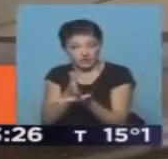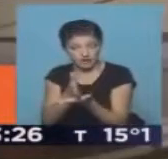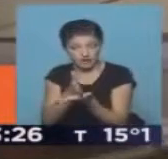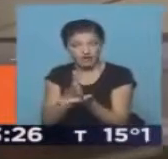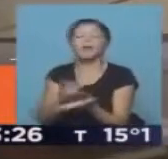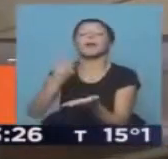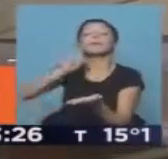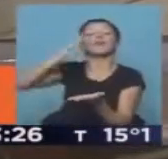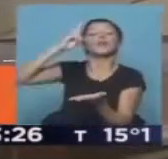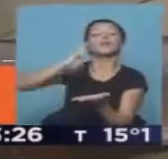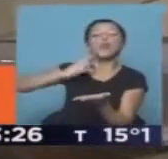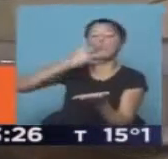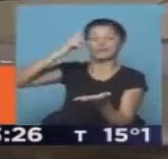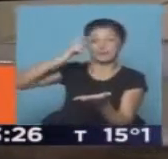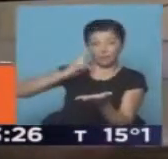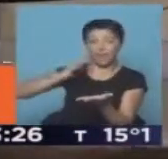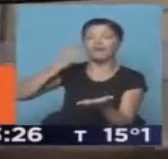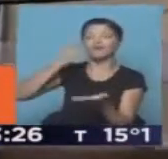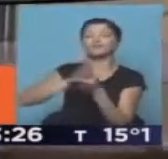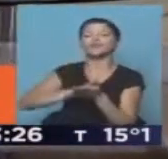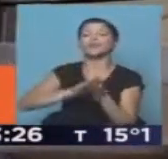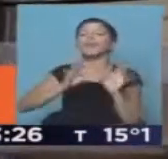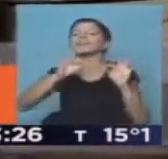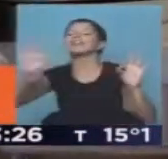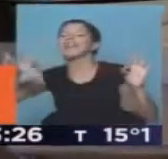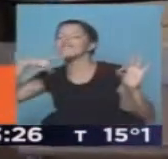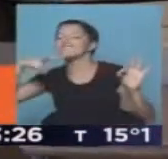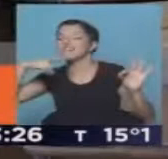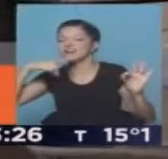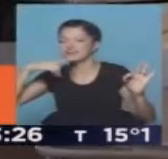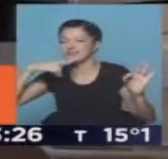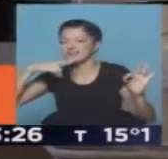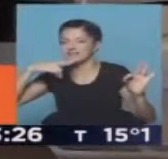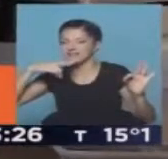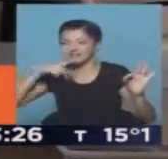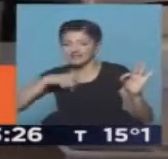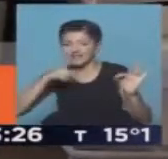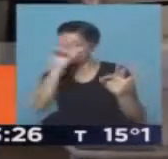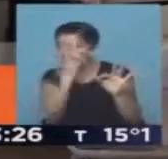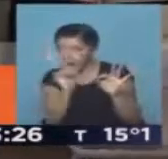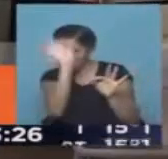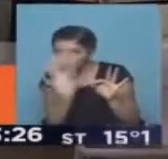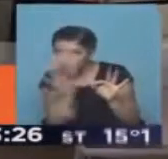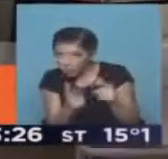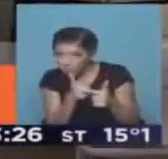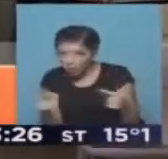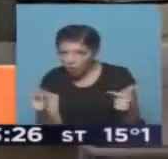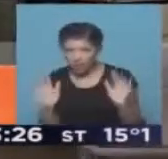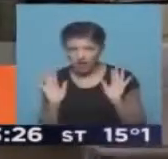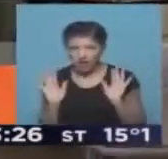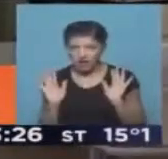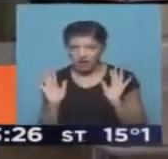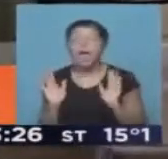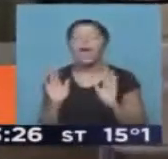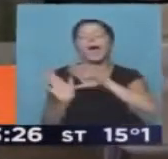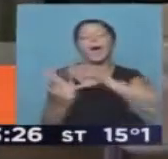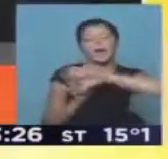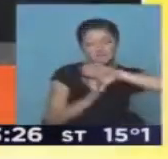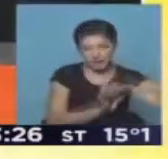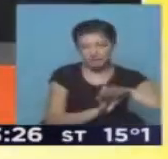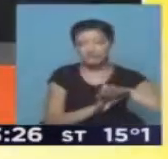1949 se haga de la línea verde esa línea verde no está marcada no está marcada internacionalmente más allá de